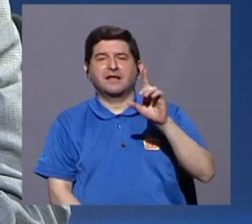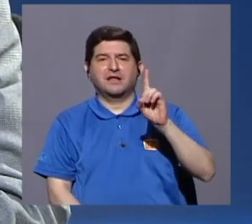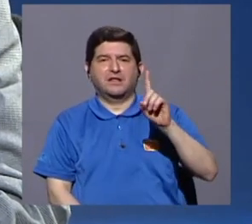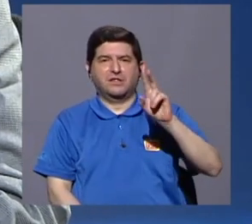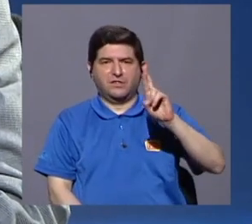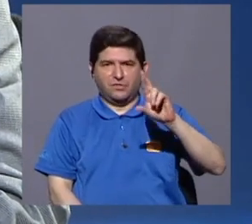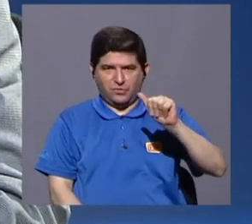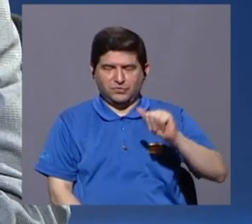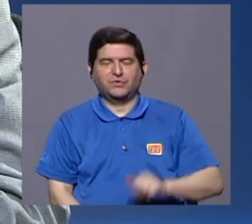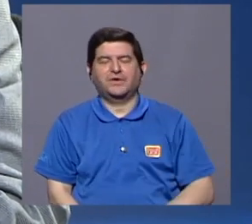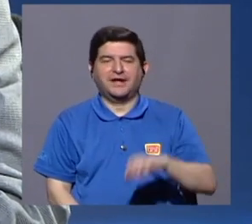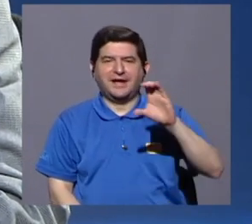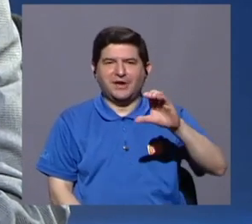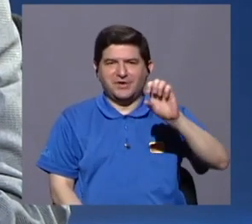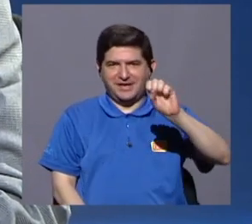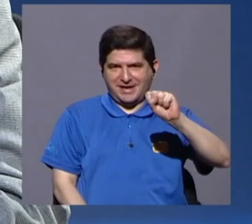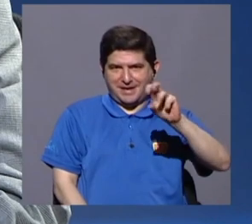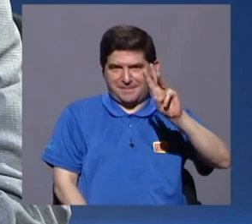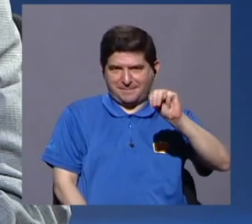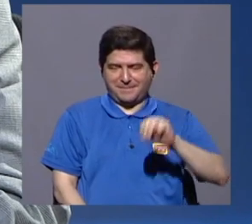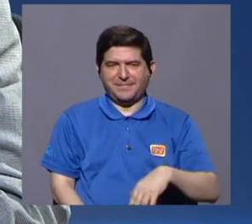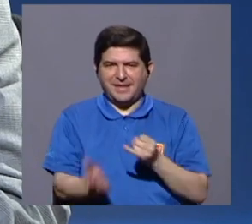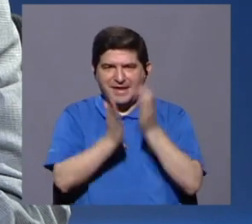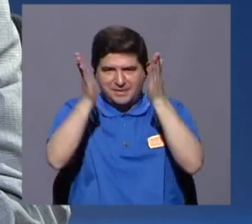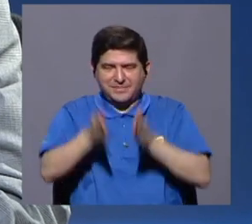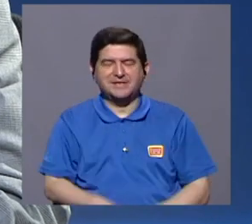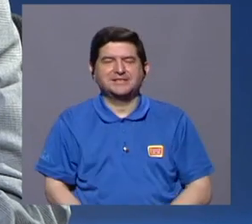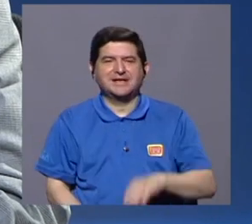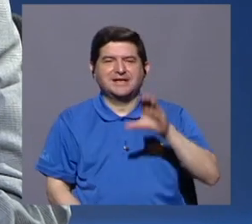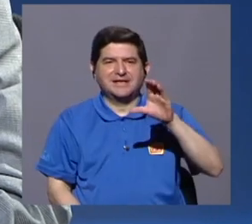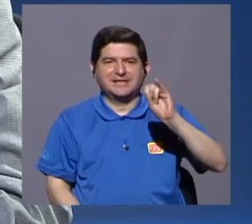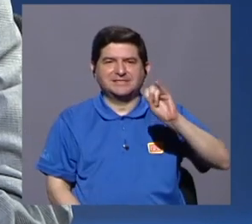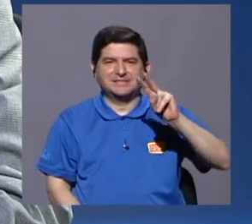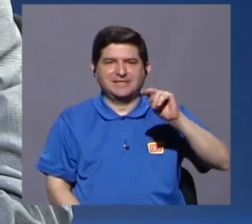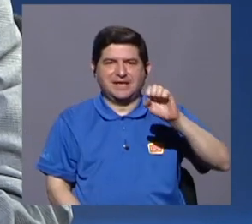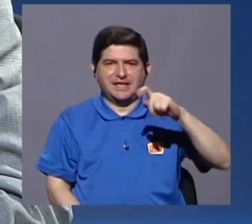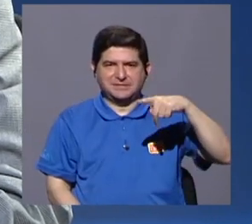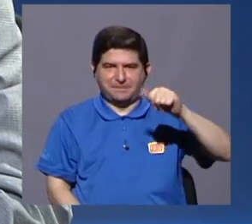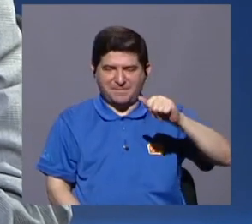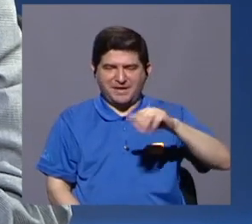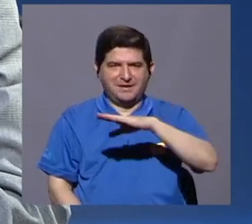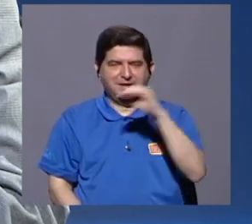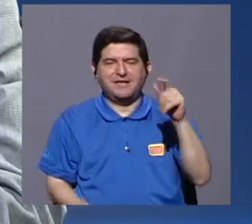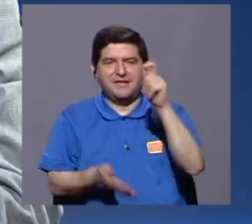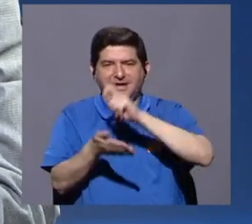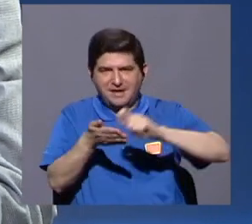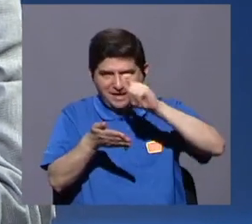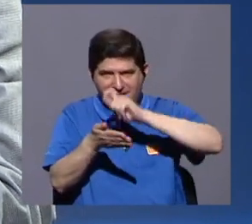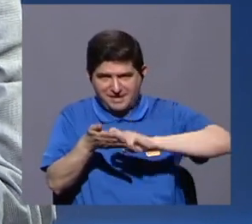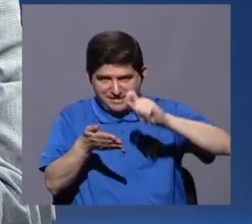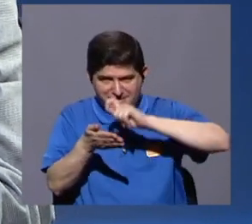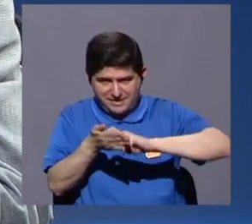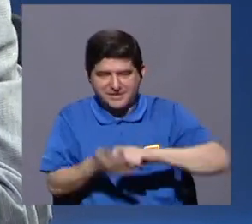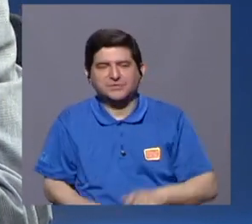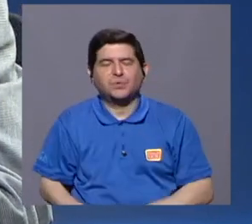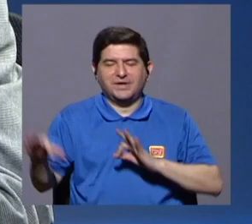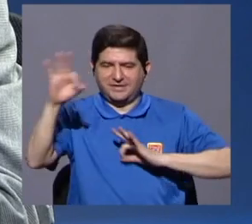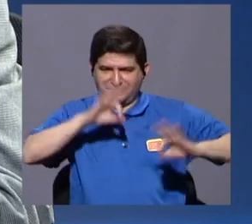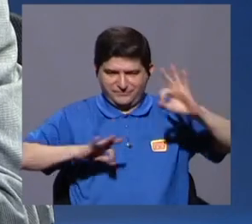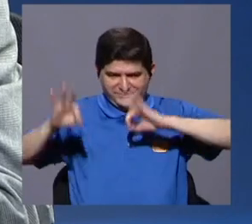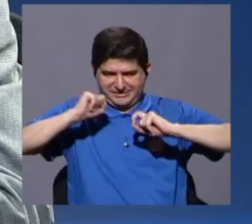salas matamoros investigadora del cine spa y también de la escuela de